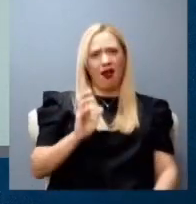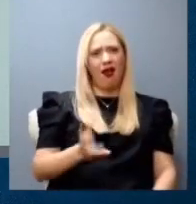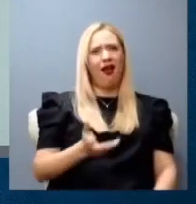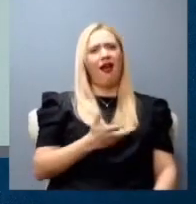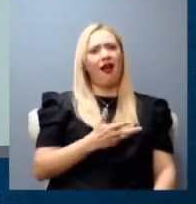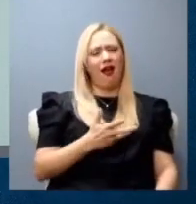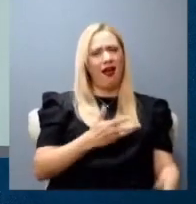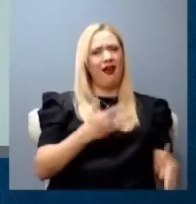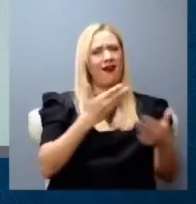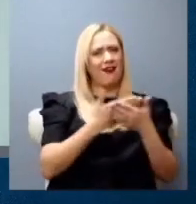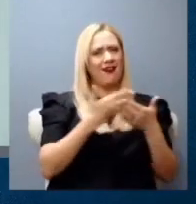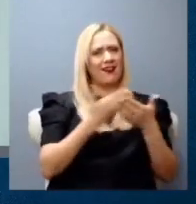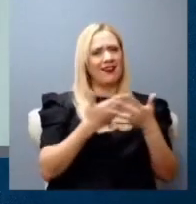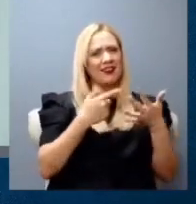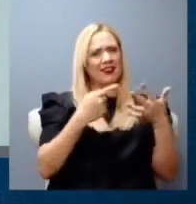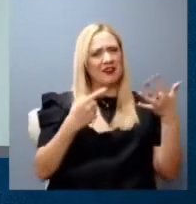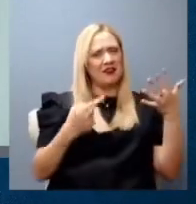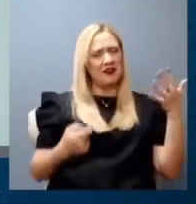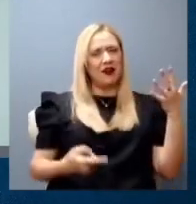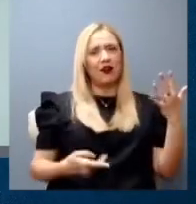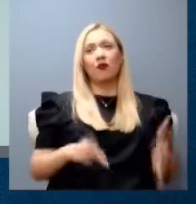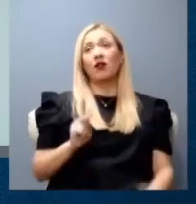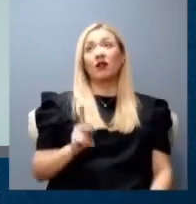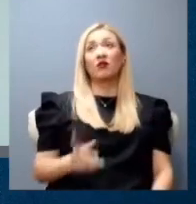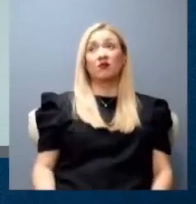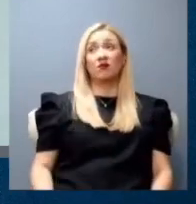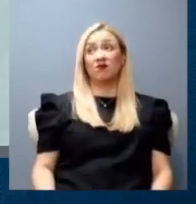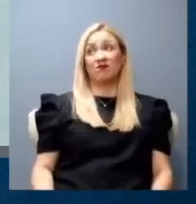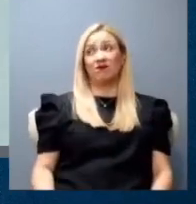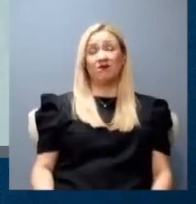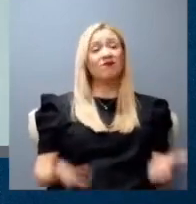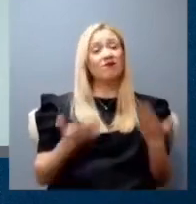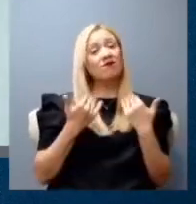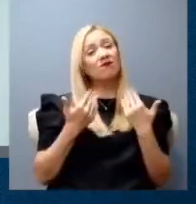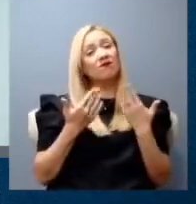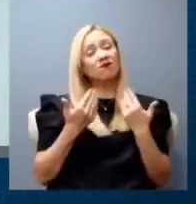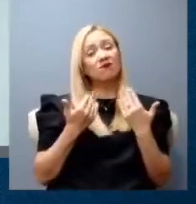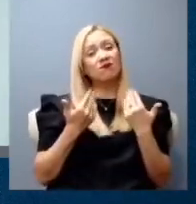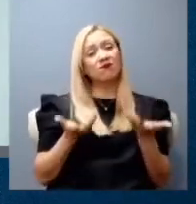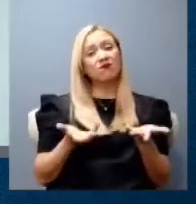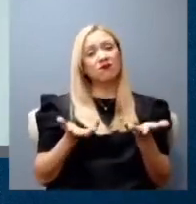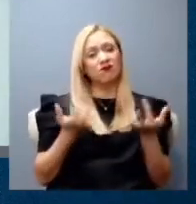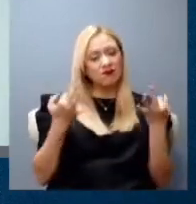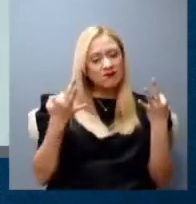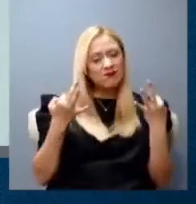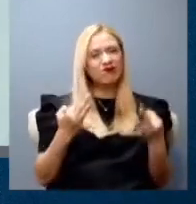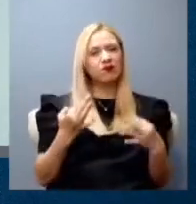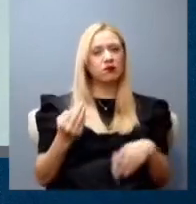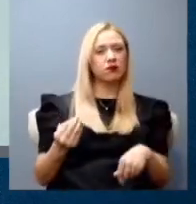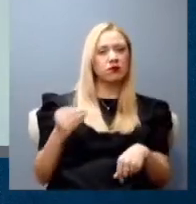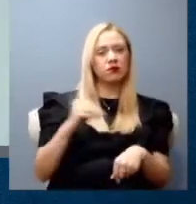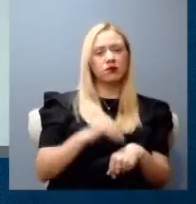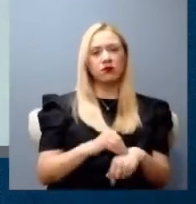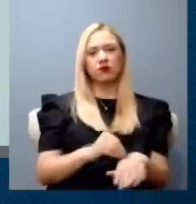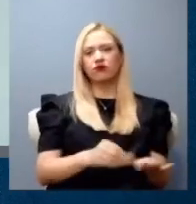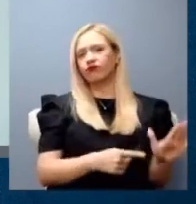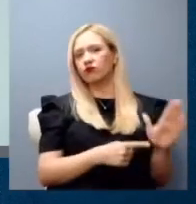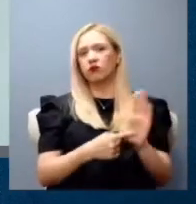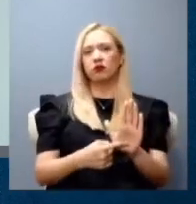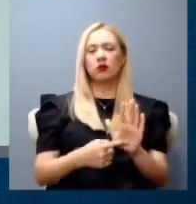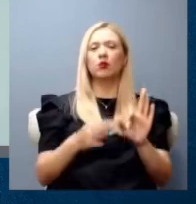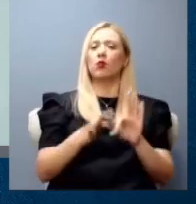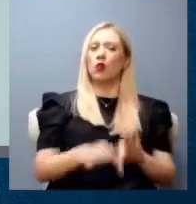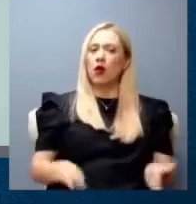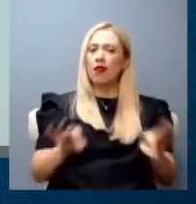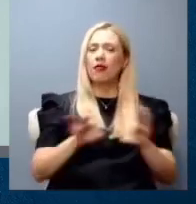marco jurídico nacional, pero no tenemos quizás ese reconocimiento cabal. Entonces, es importante poder avanzar